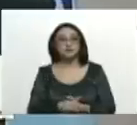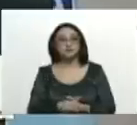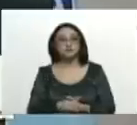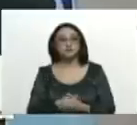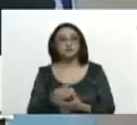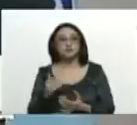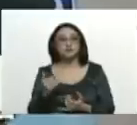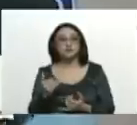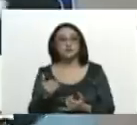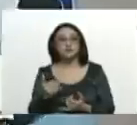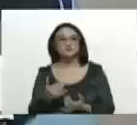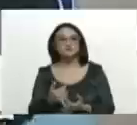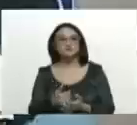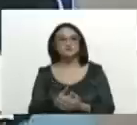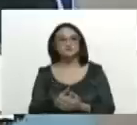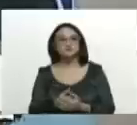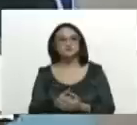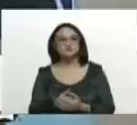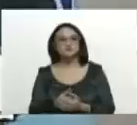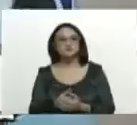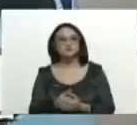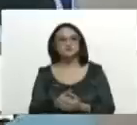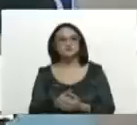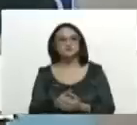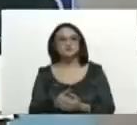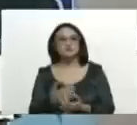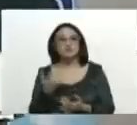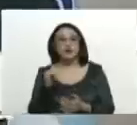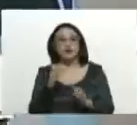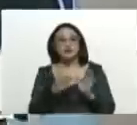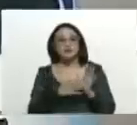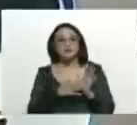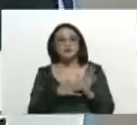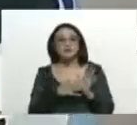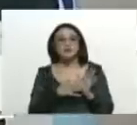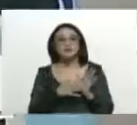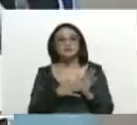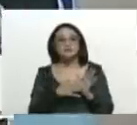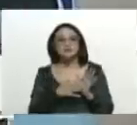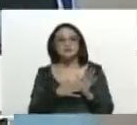al igual que acá tenemos la